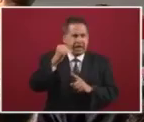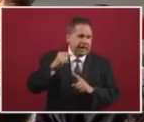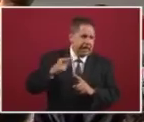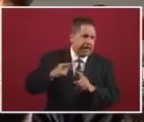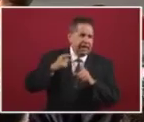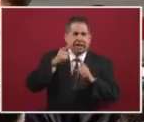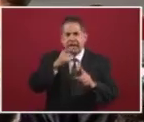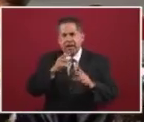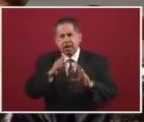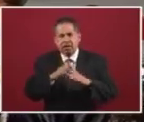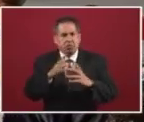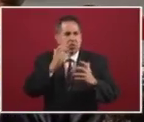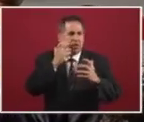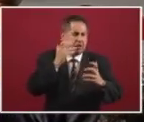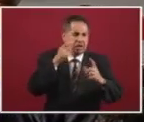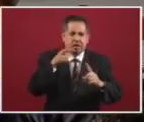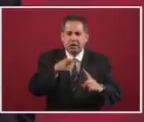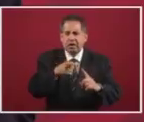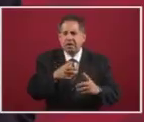de Porfirio Díaz,